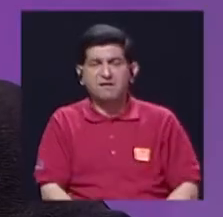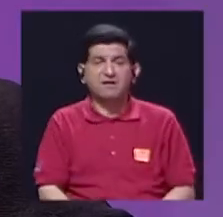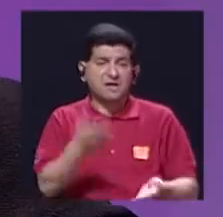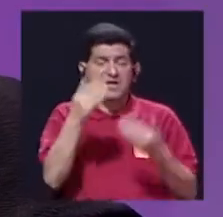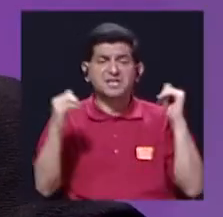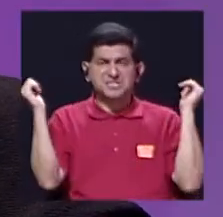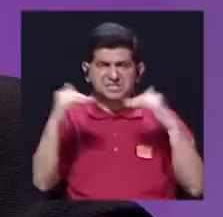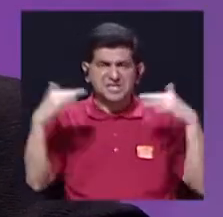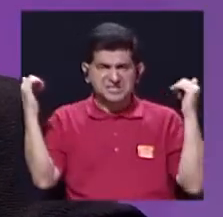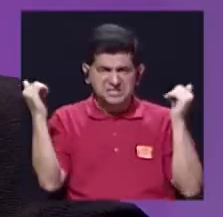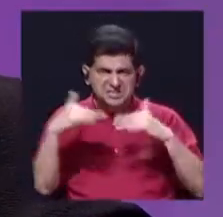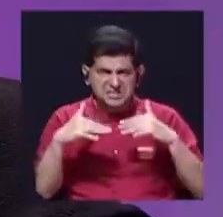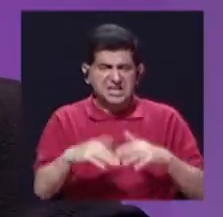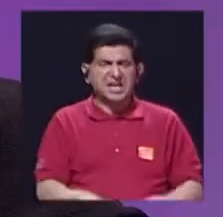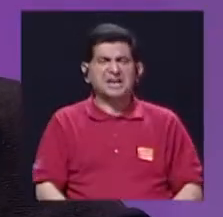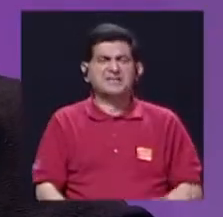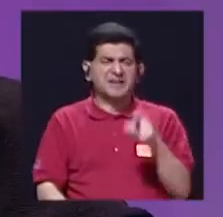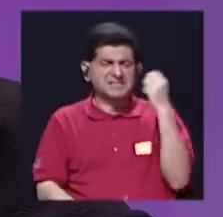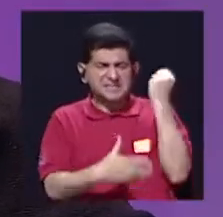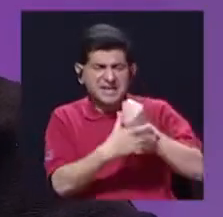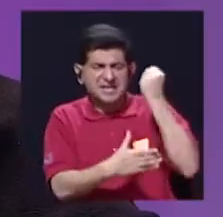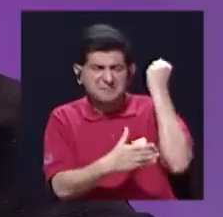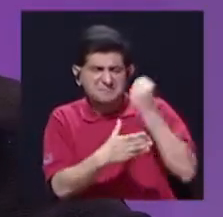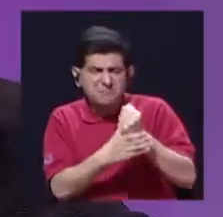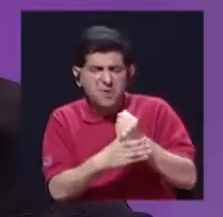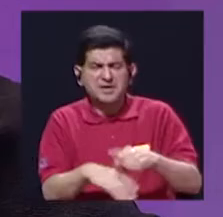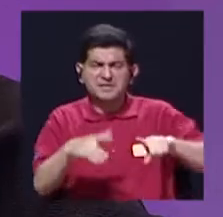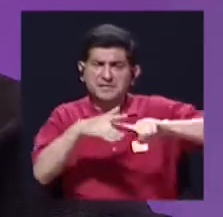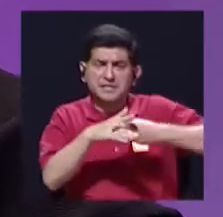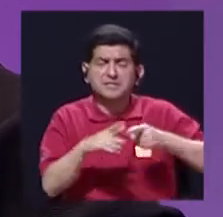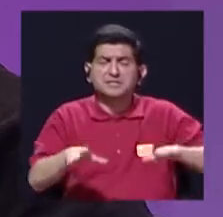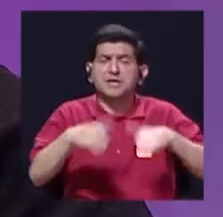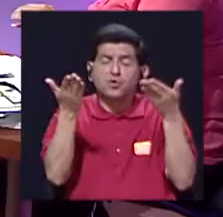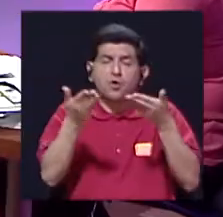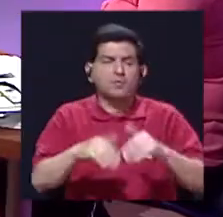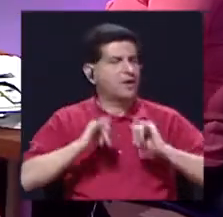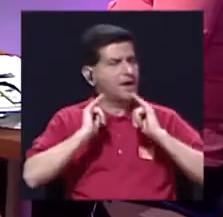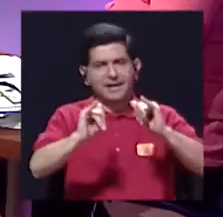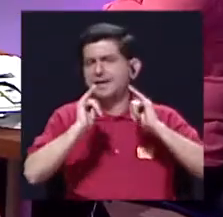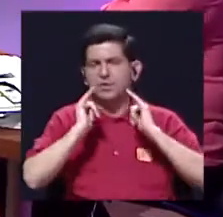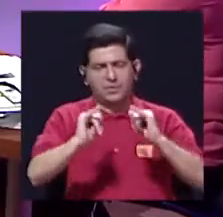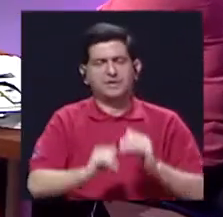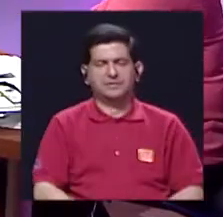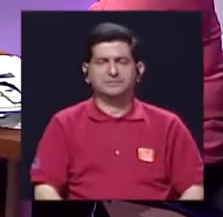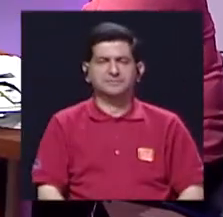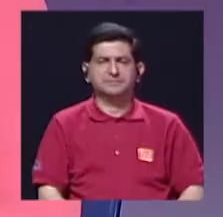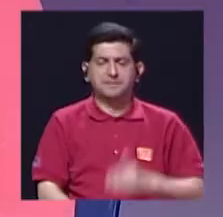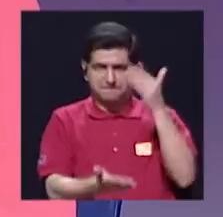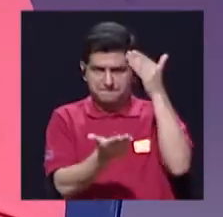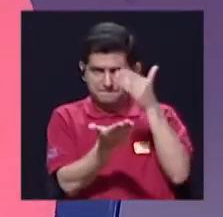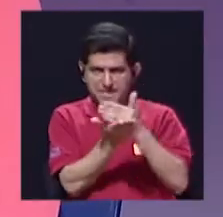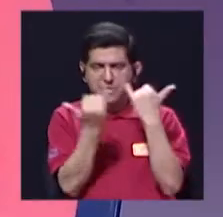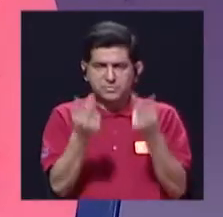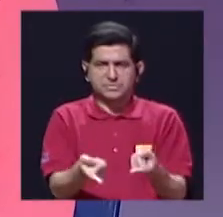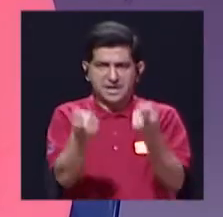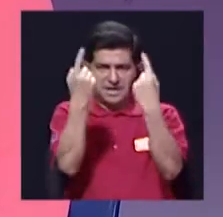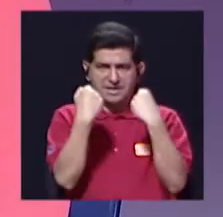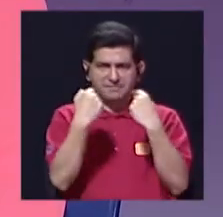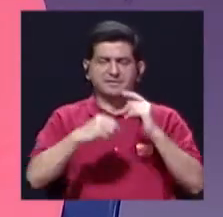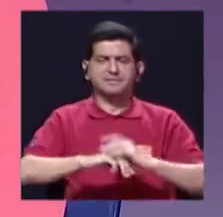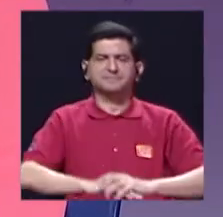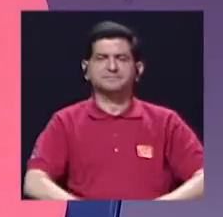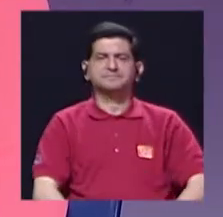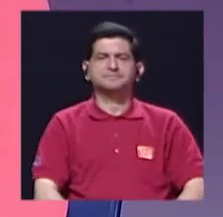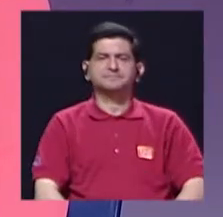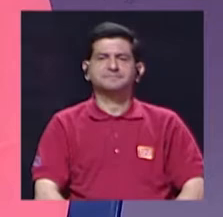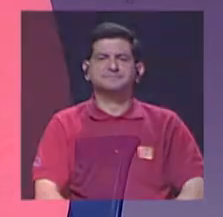las guerras fratricidas, se entiende que empezaron por desigualdad. Bien, vamos a una nueva pausa y volvemos en un momento.